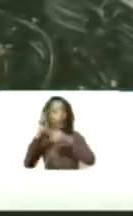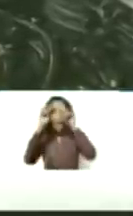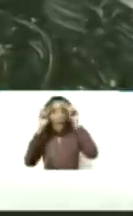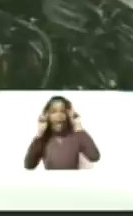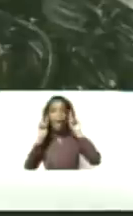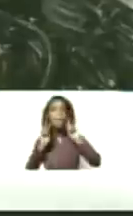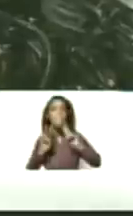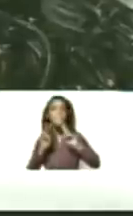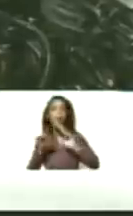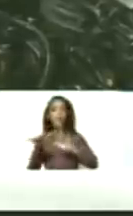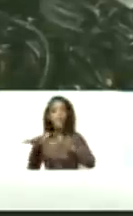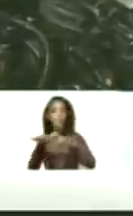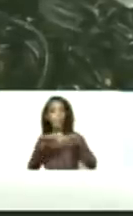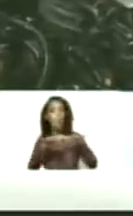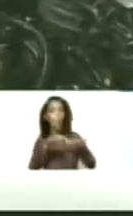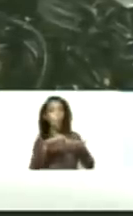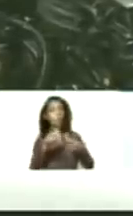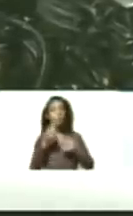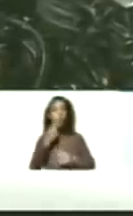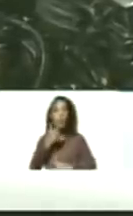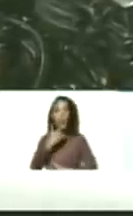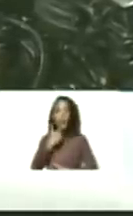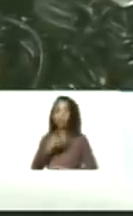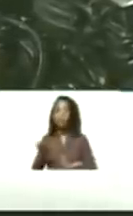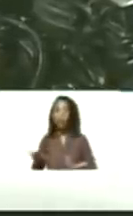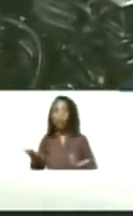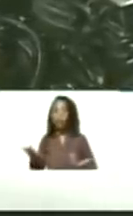Limpiecita, impecable, bella, bonita.